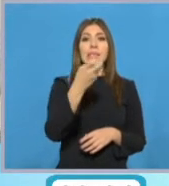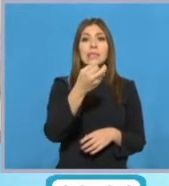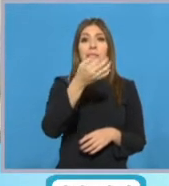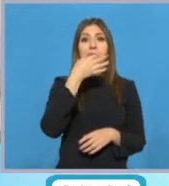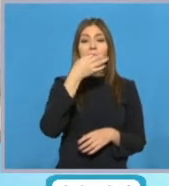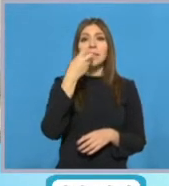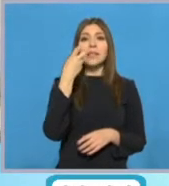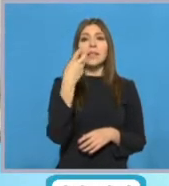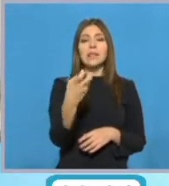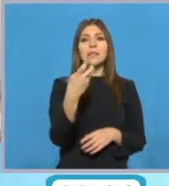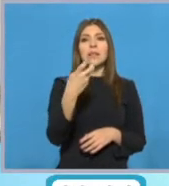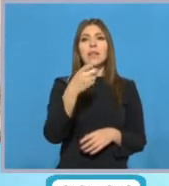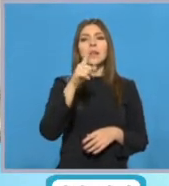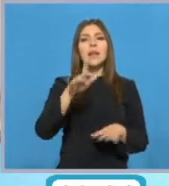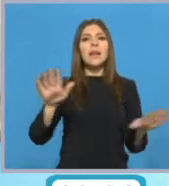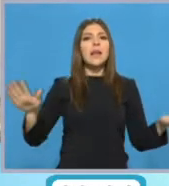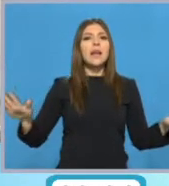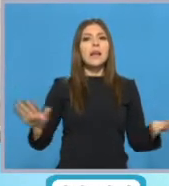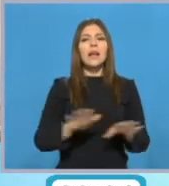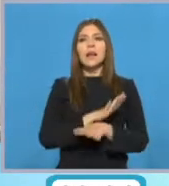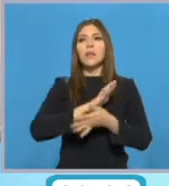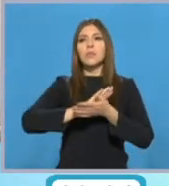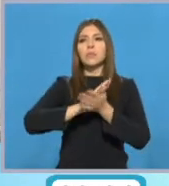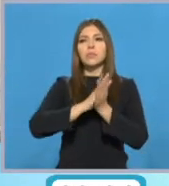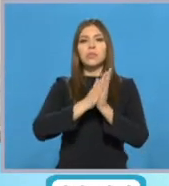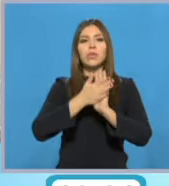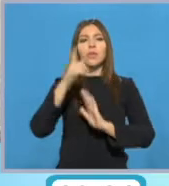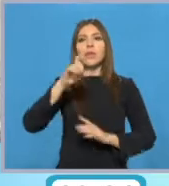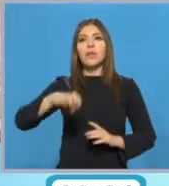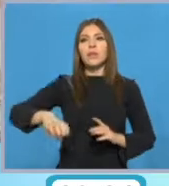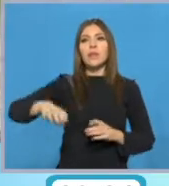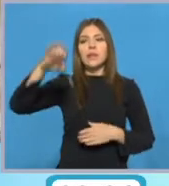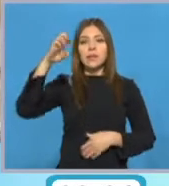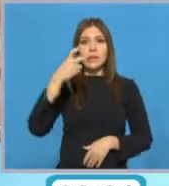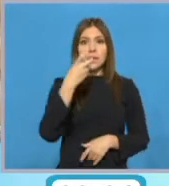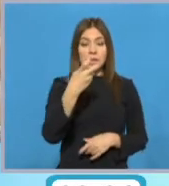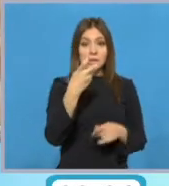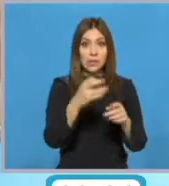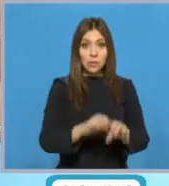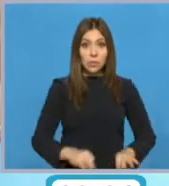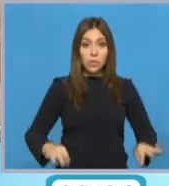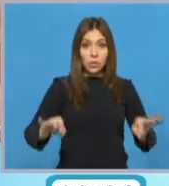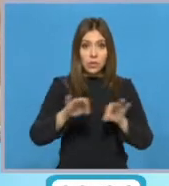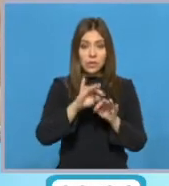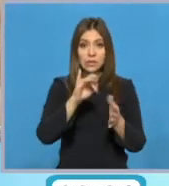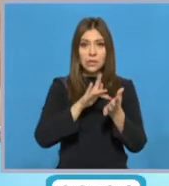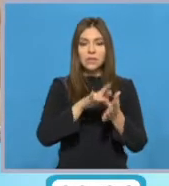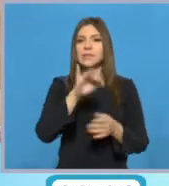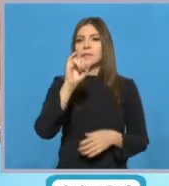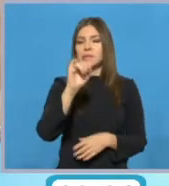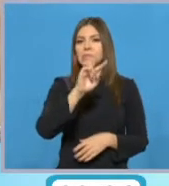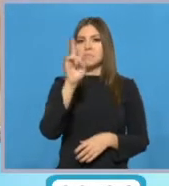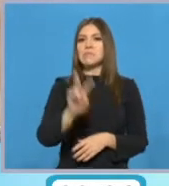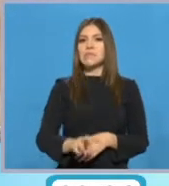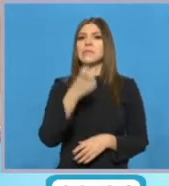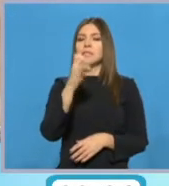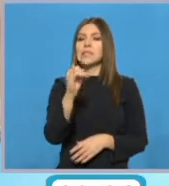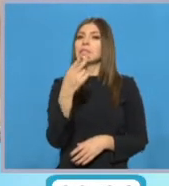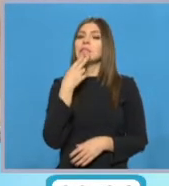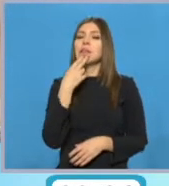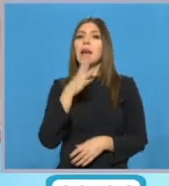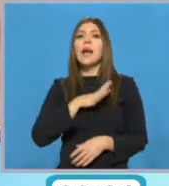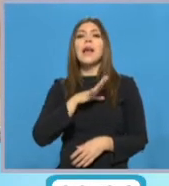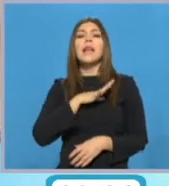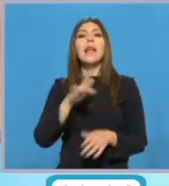que modificó Sí, la claro. sexualidad de los adultos Un antes y mayores. después. ¿Sí hay un parteaguas ahí, Claro. Irene? Absolutamente. Sí. Hay incluso un libro